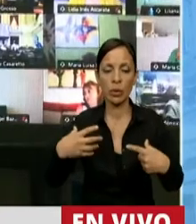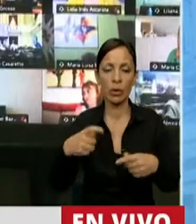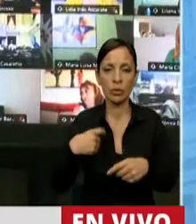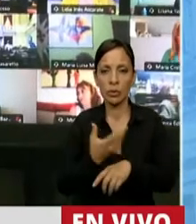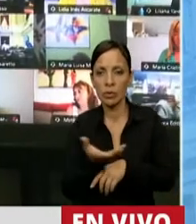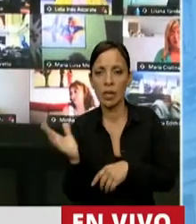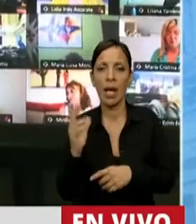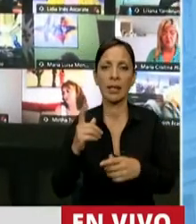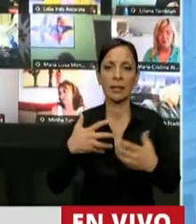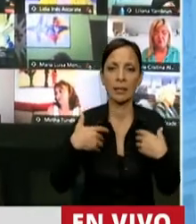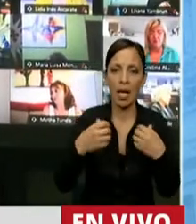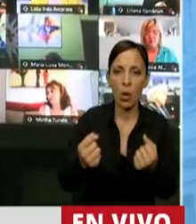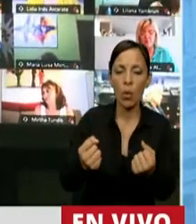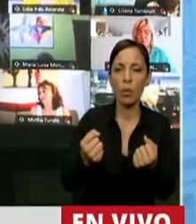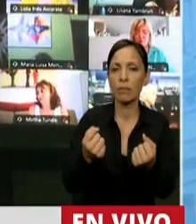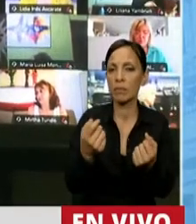recursos necesarios